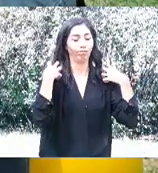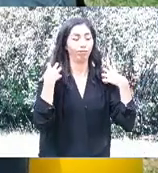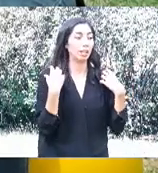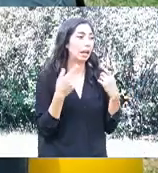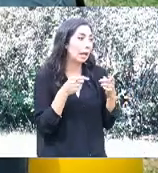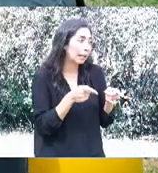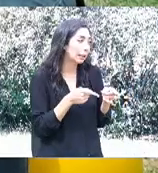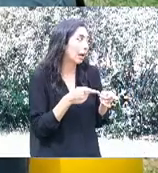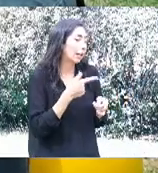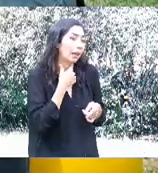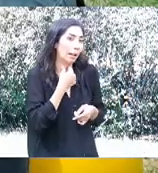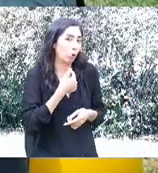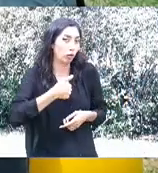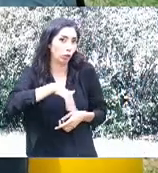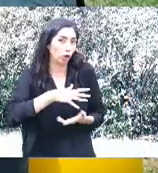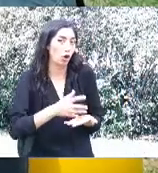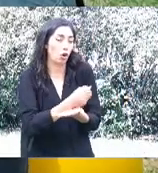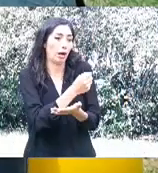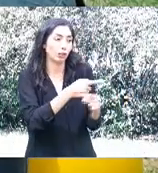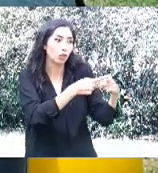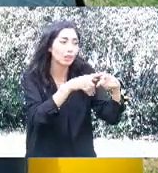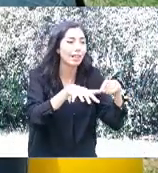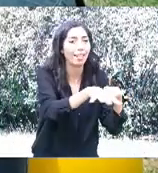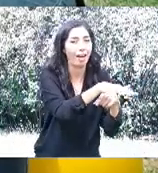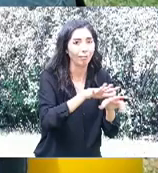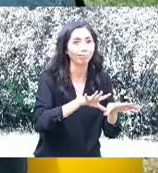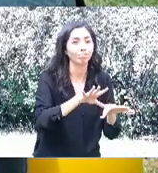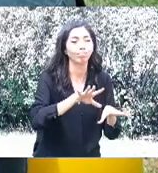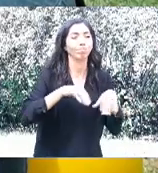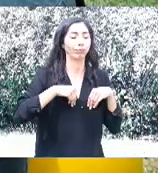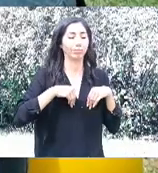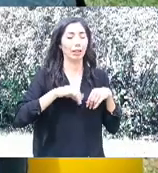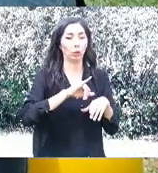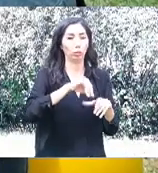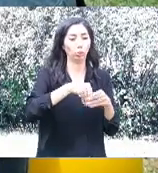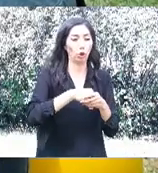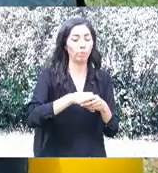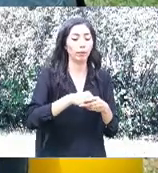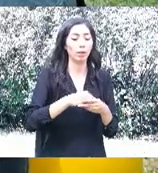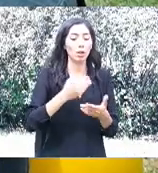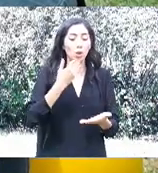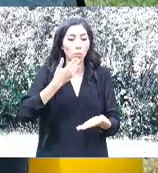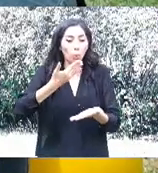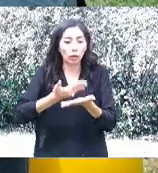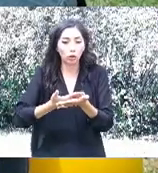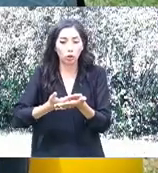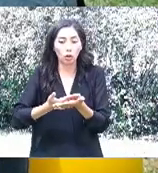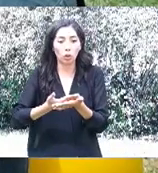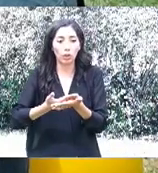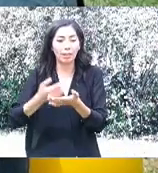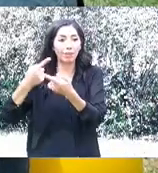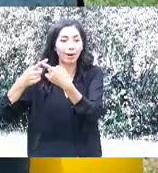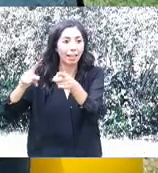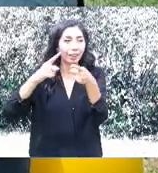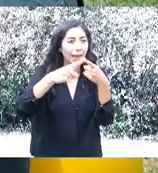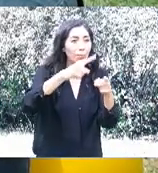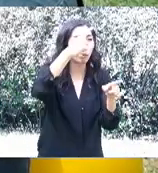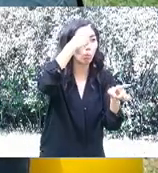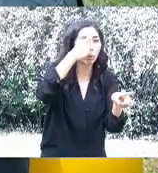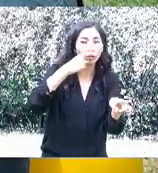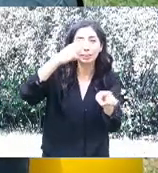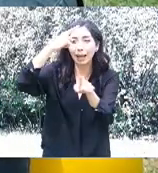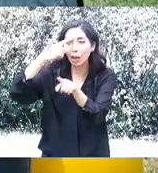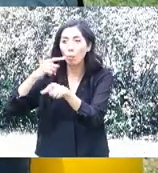que que queremos tener que esto a partir de estas modificaciones de que las distintas comunidades pueden